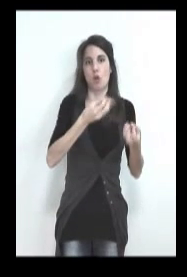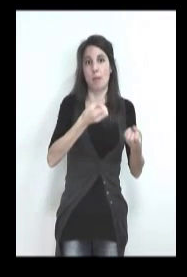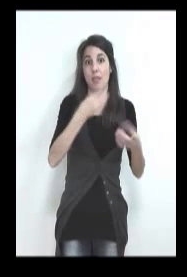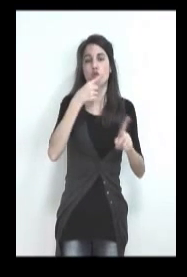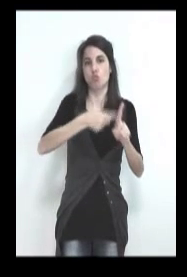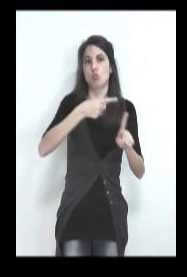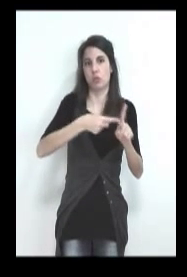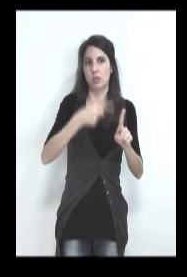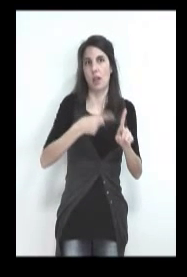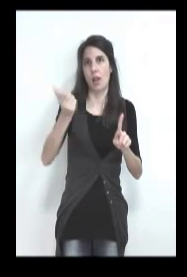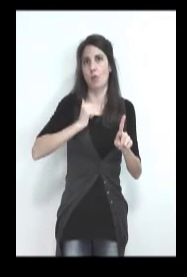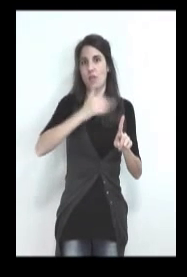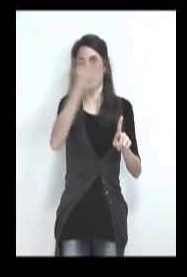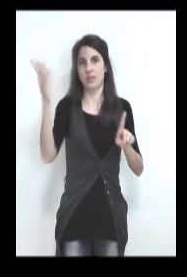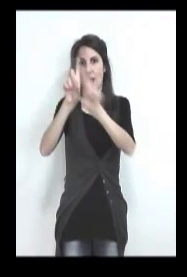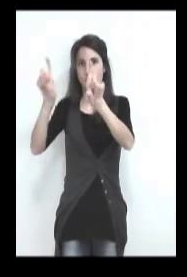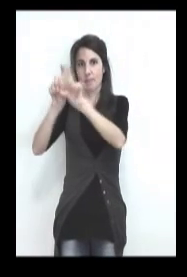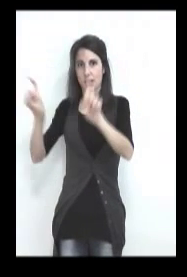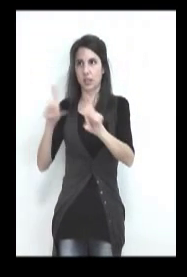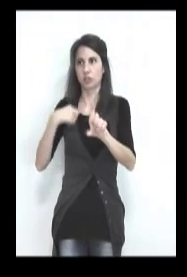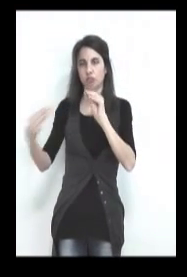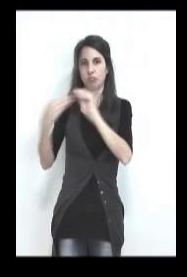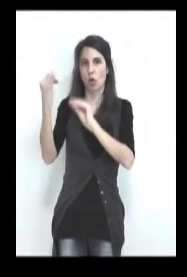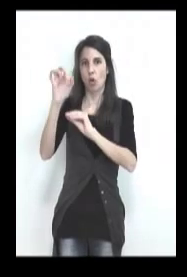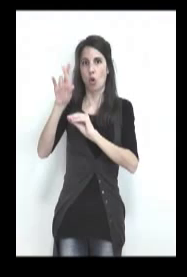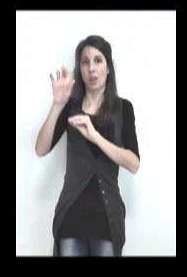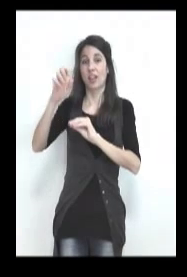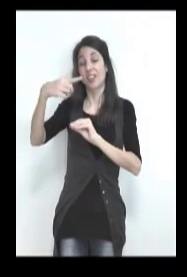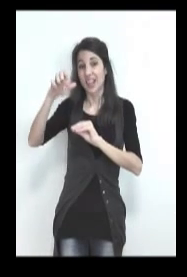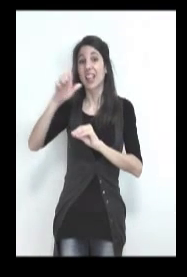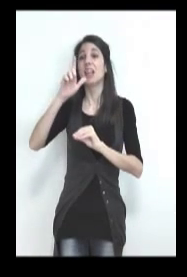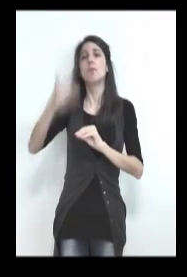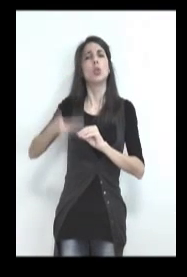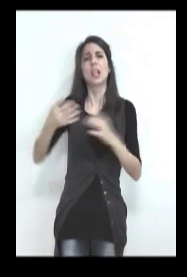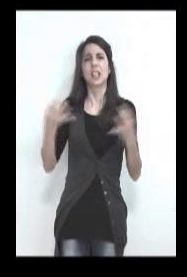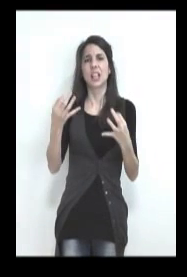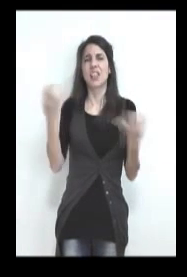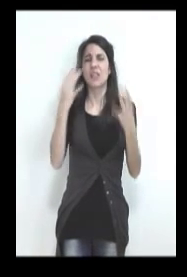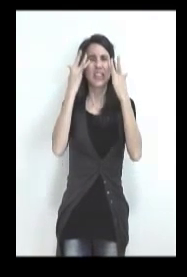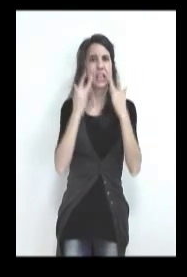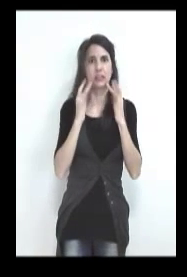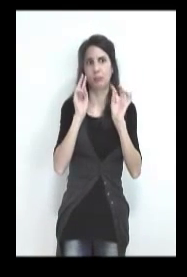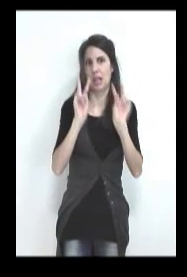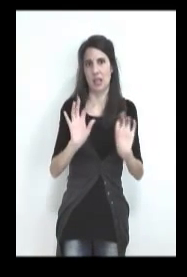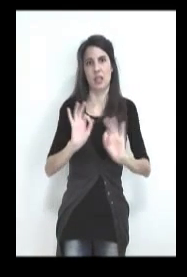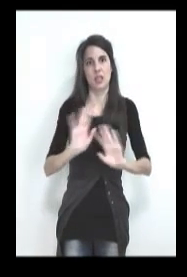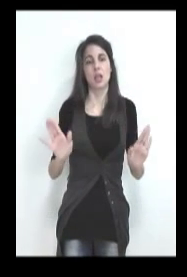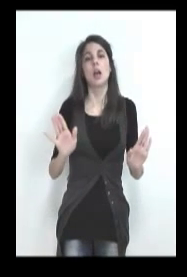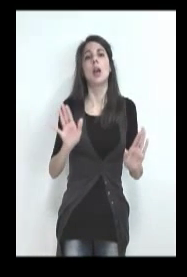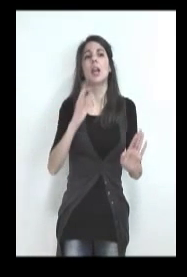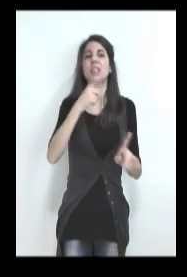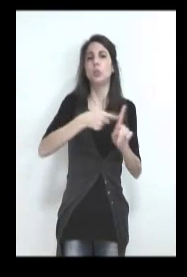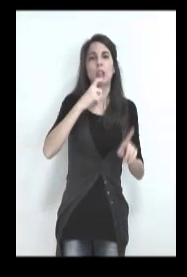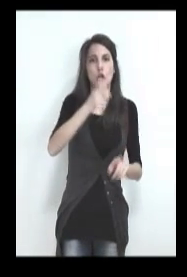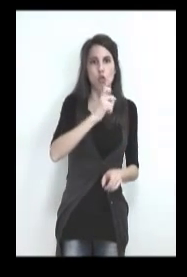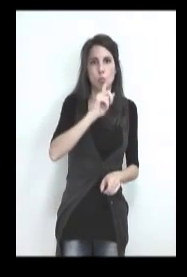acuerdo con Jorge, que lo importante no es que esa información se deposite, sino que haya transparencia absoluta en cómo se utiliza y que se norme y